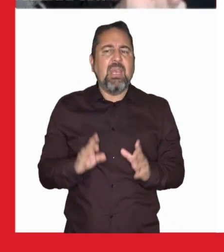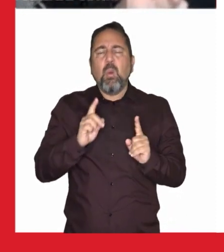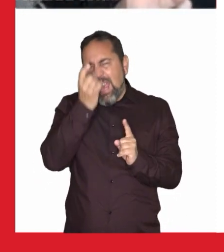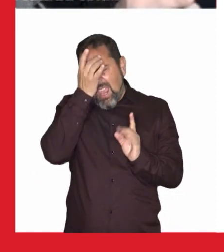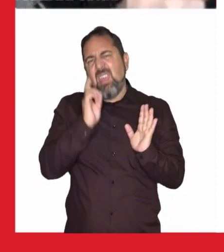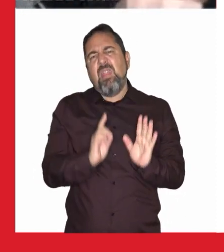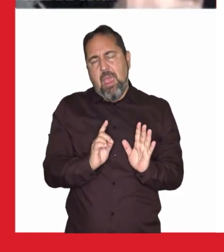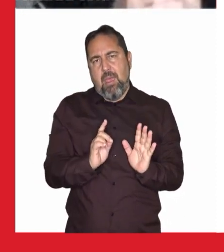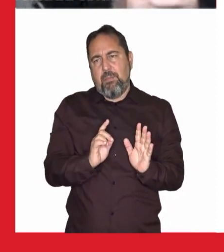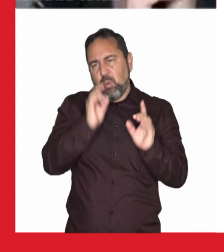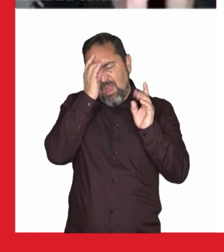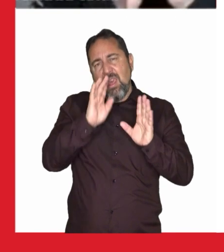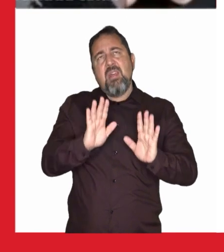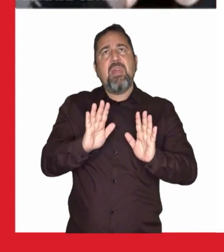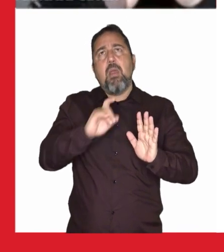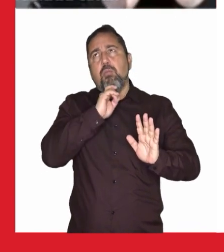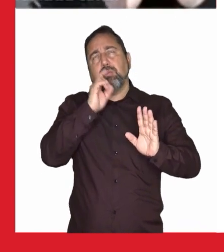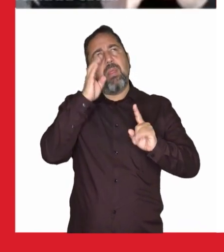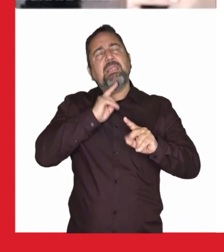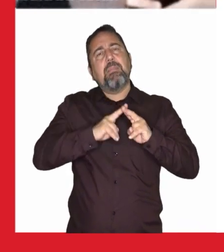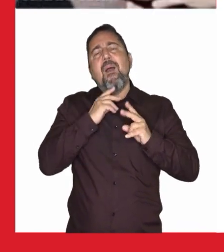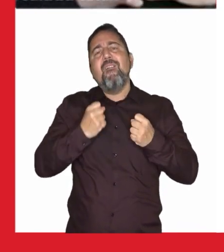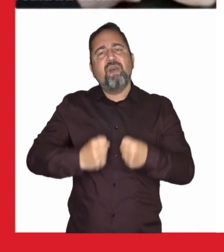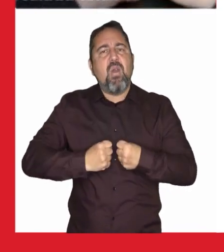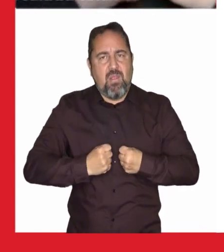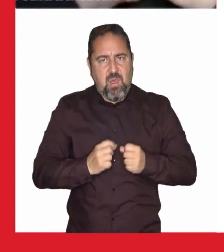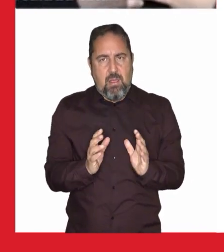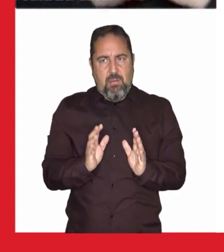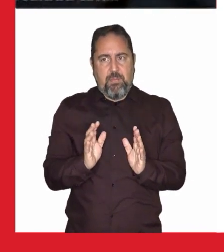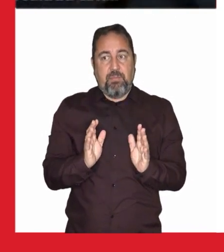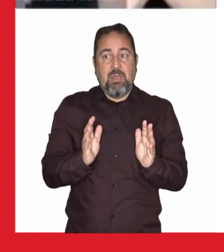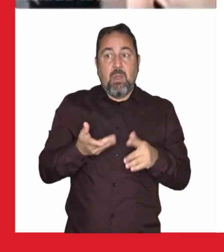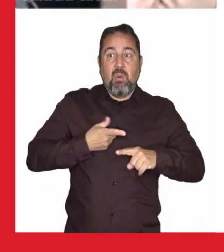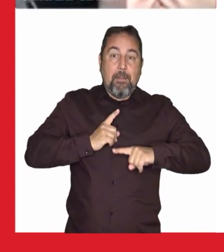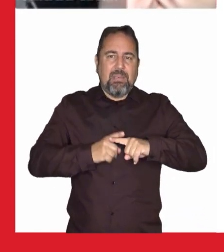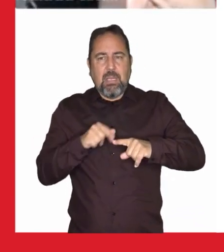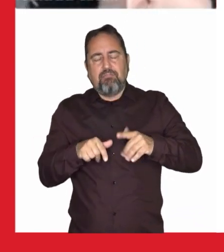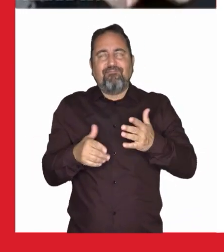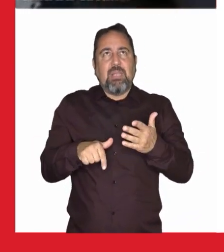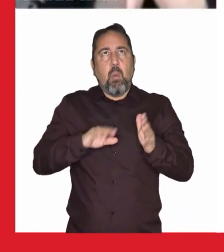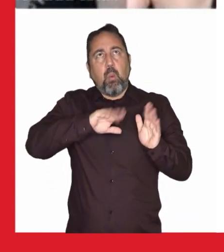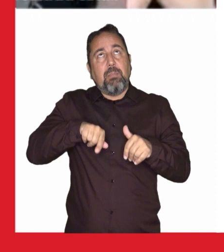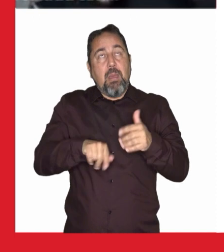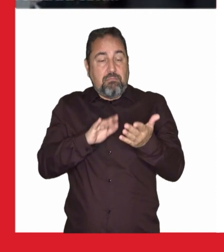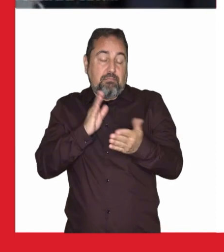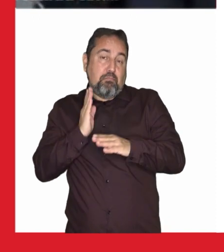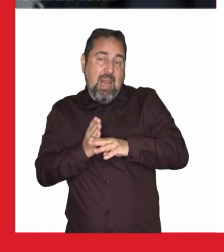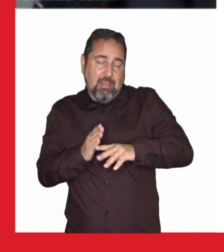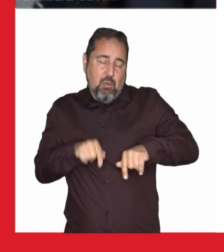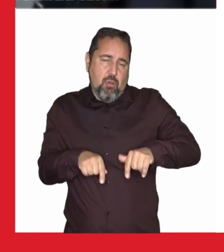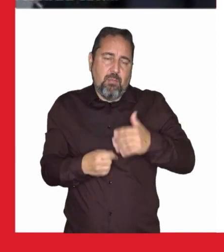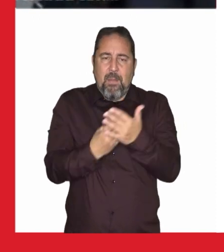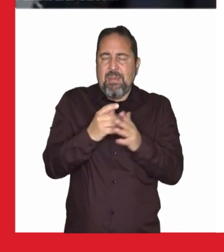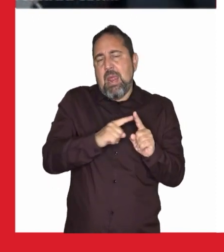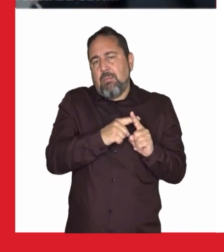los vas a organizar. ¿Vale? Y una idea que es en la que vamos, como la idea fuerza de esta parte